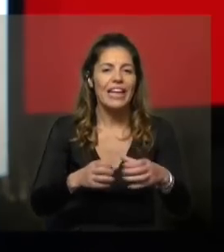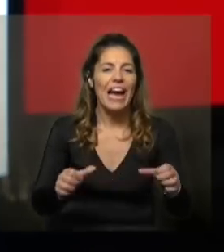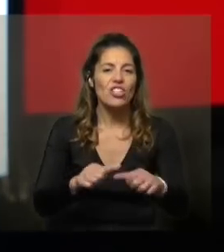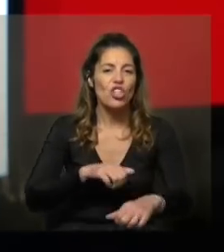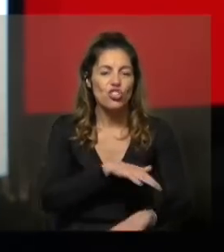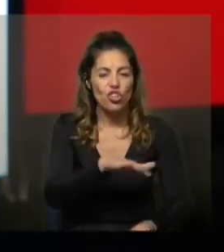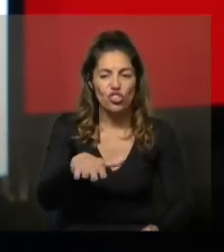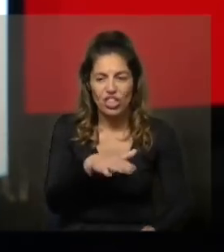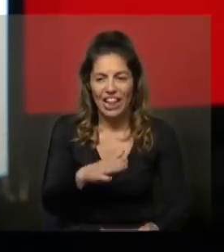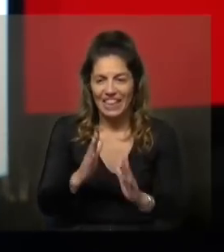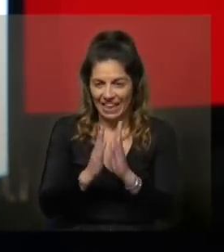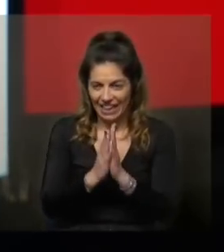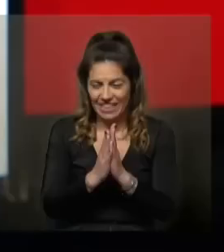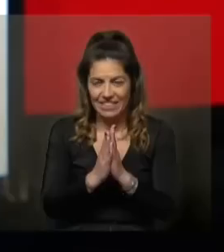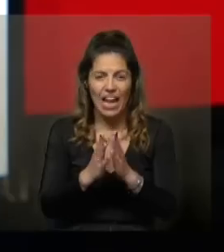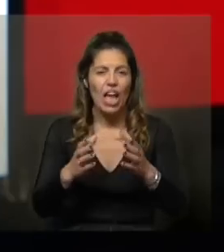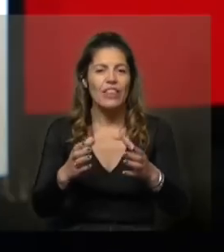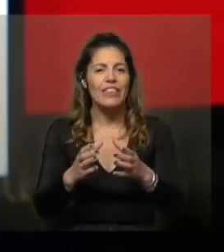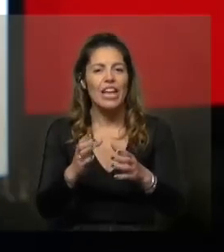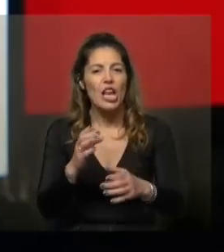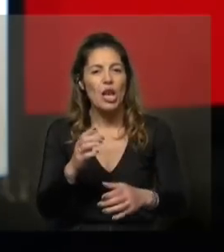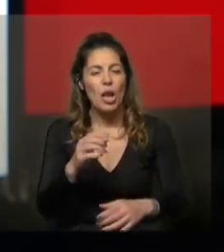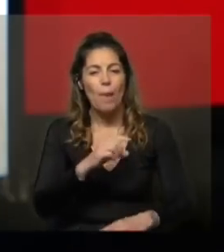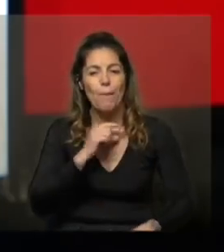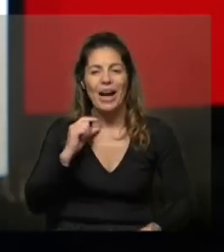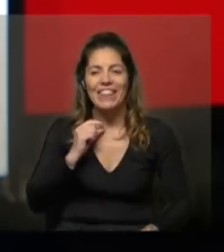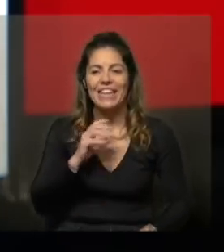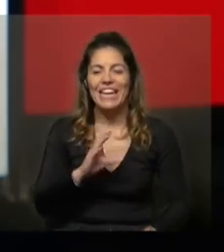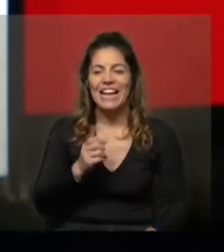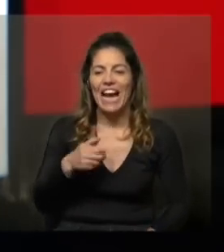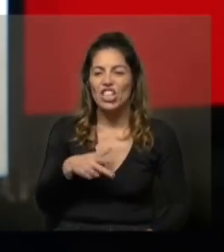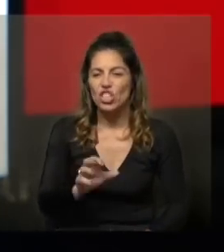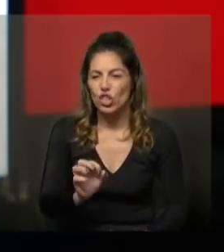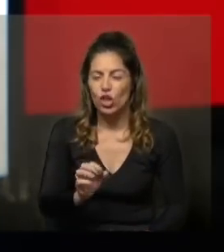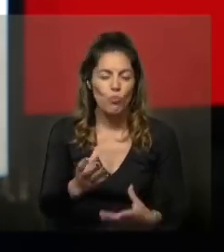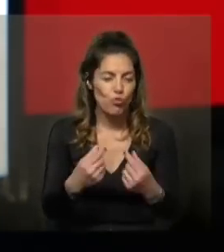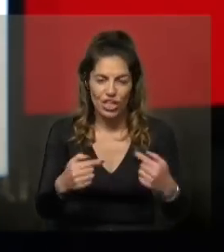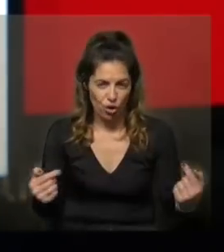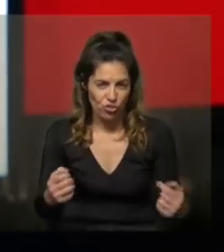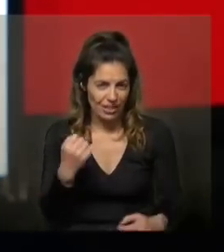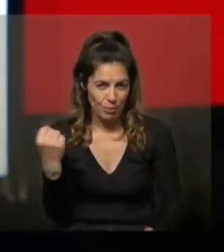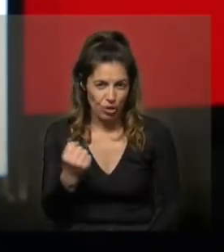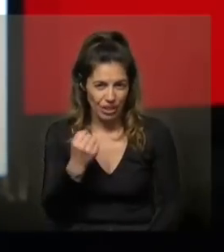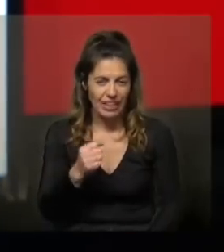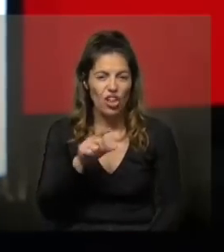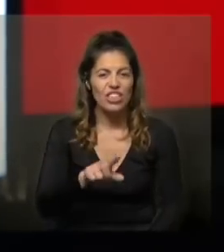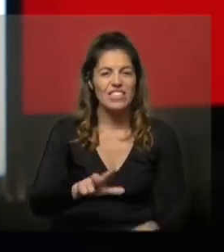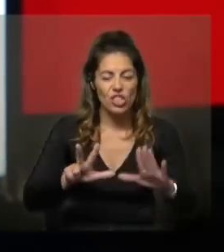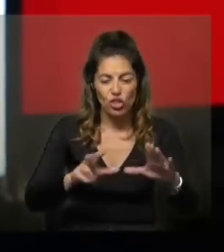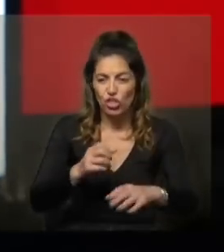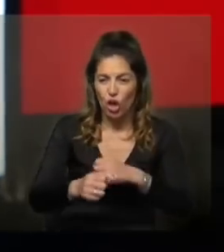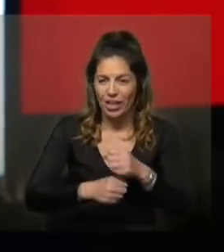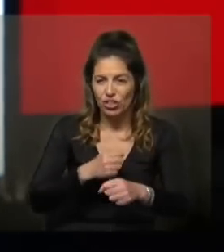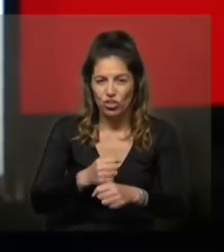padre todo un montón de movilidad que era importante y a los 18